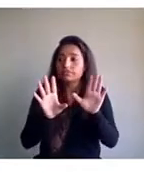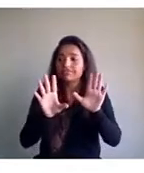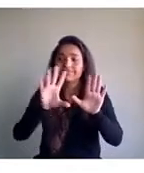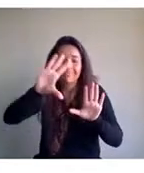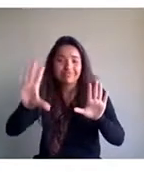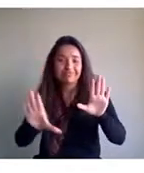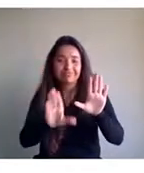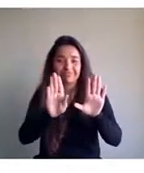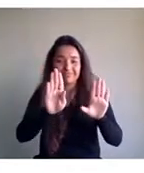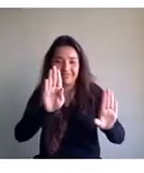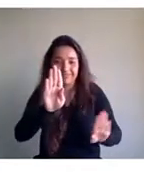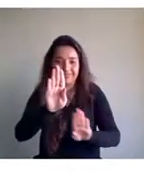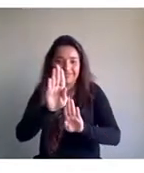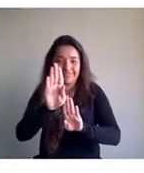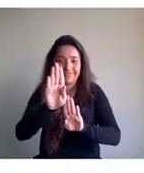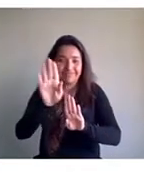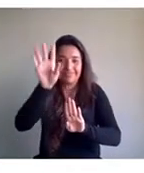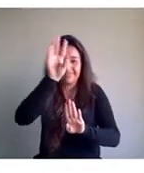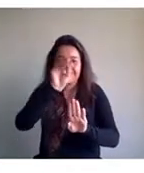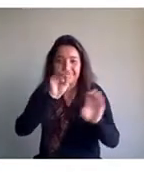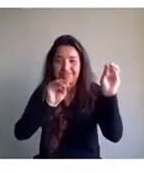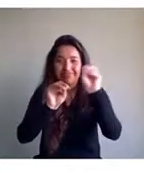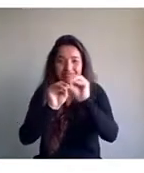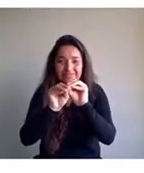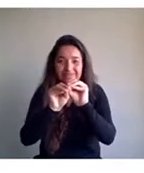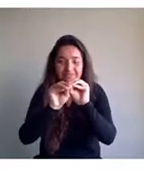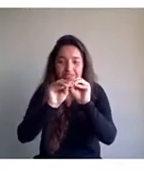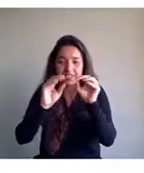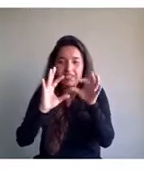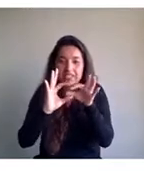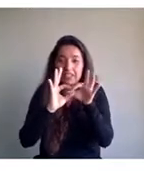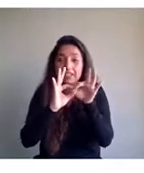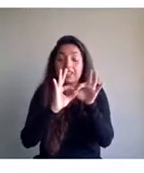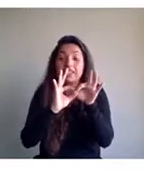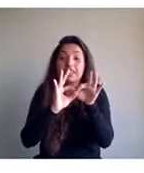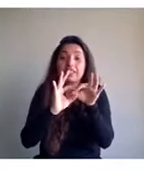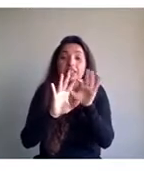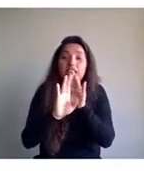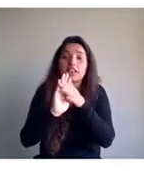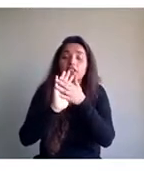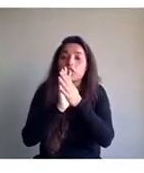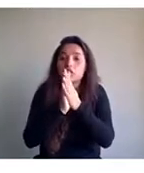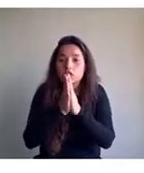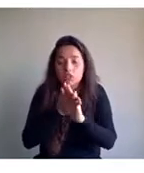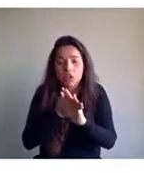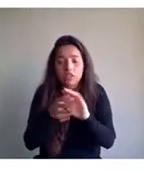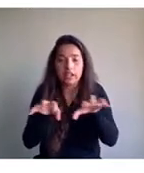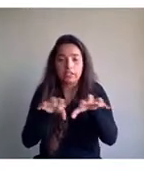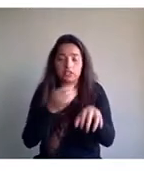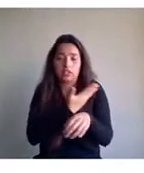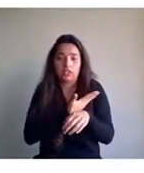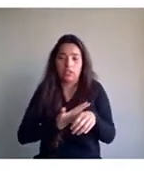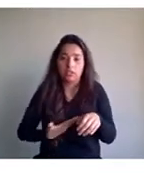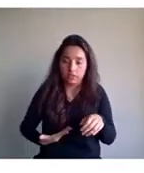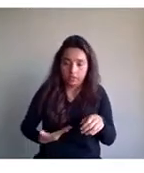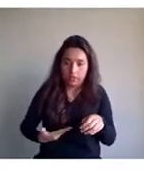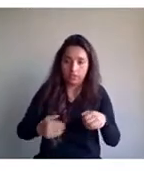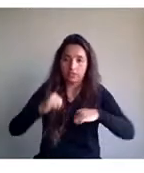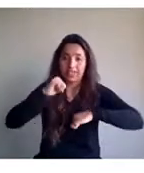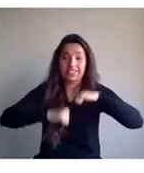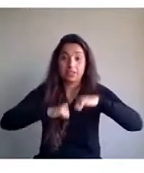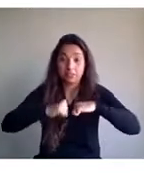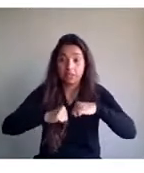poner juntas las acciones concretas de los gobiernos de las empresas de la sociedad civil de la